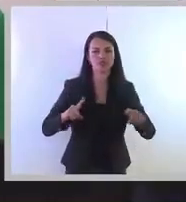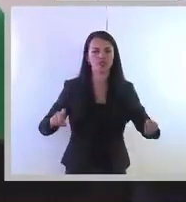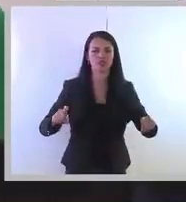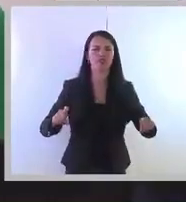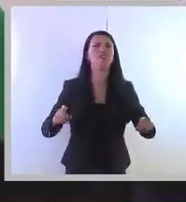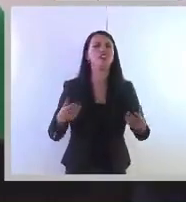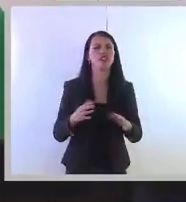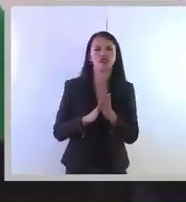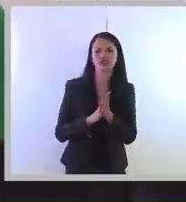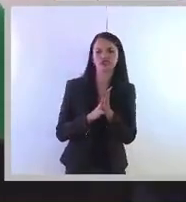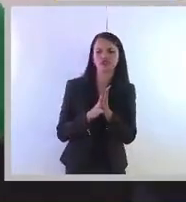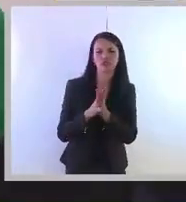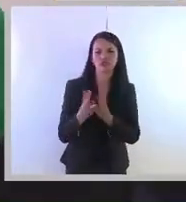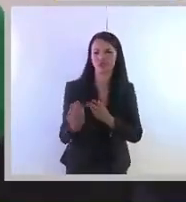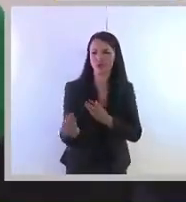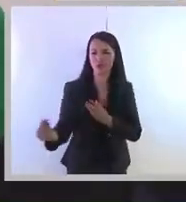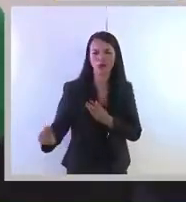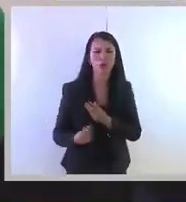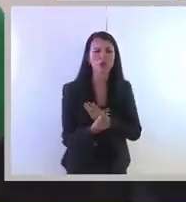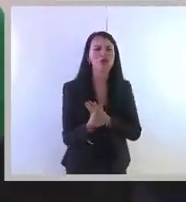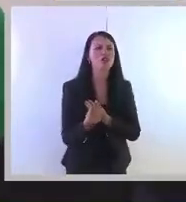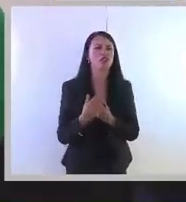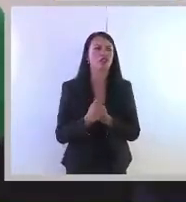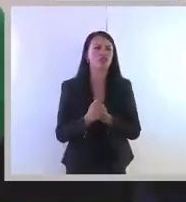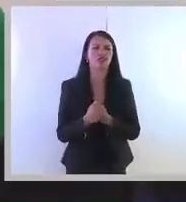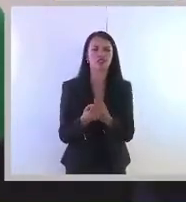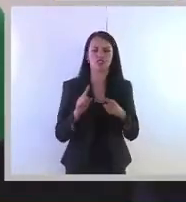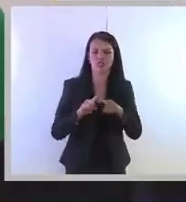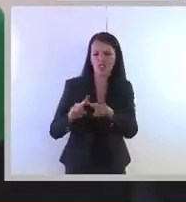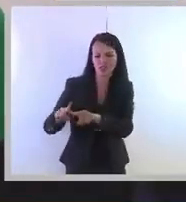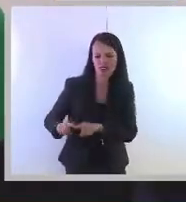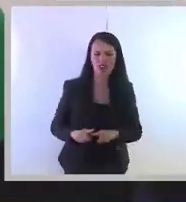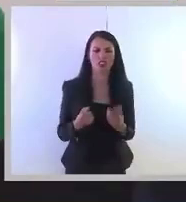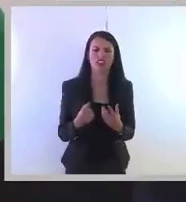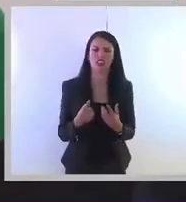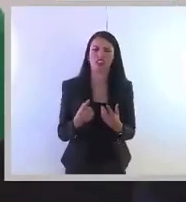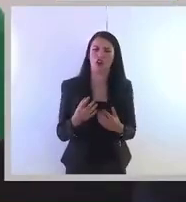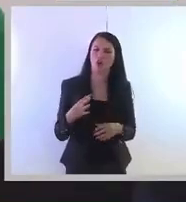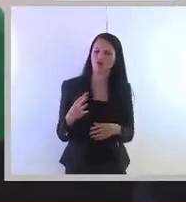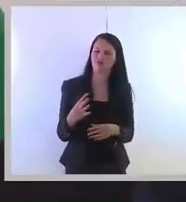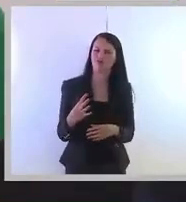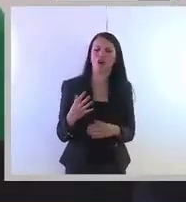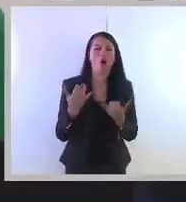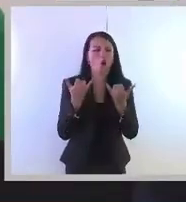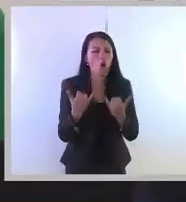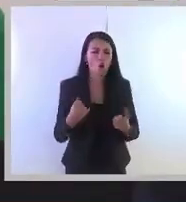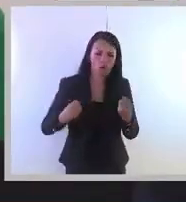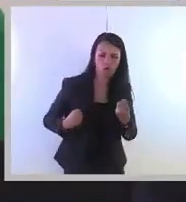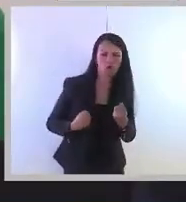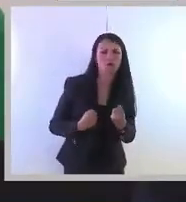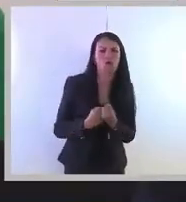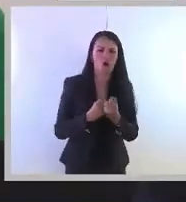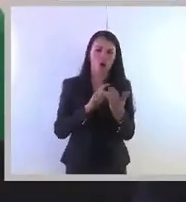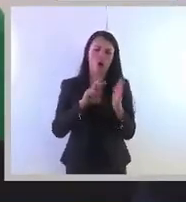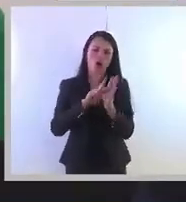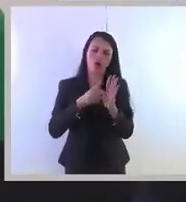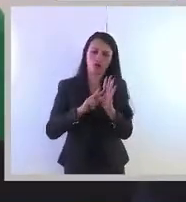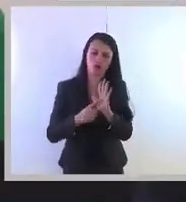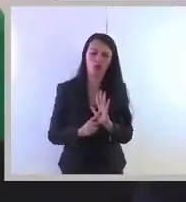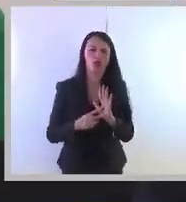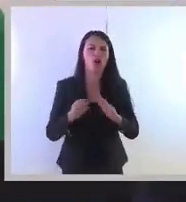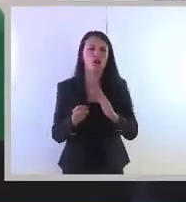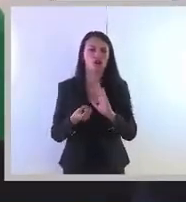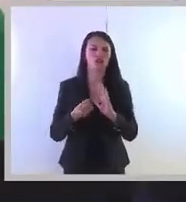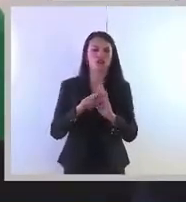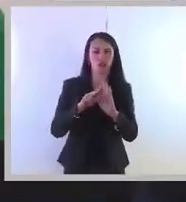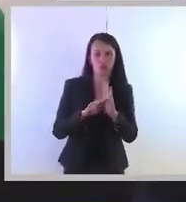también de diversas expresiones. Una bancada alternativa que hoy apoya las reformas políticas